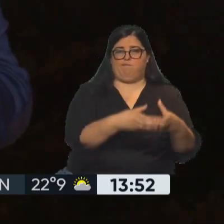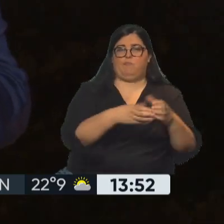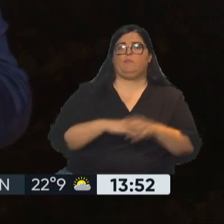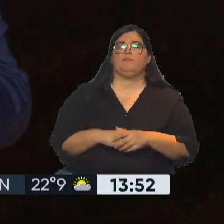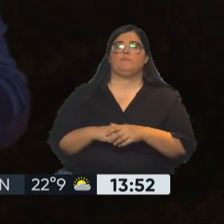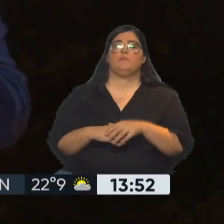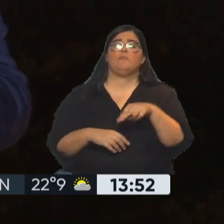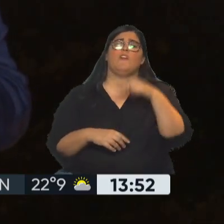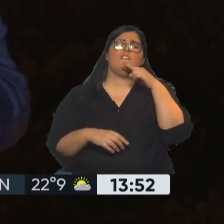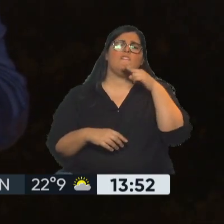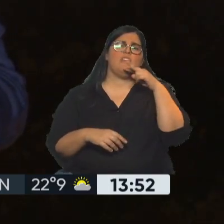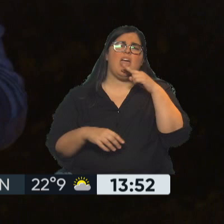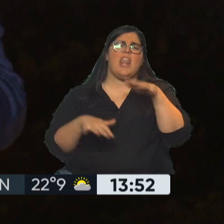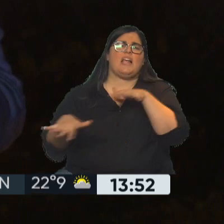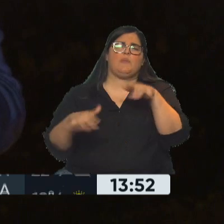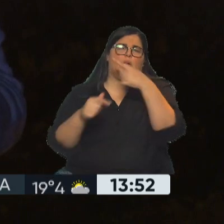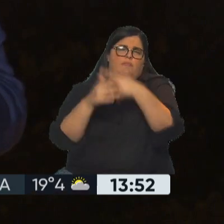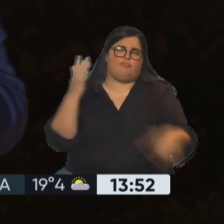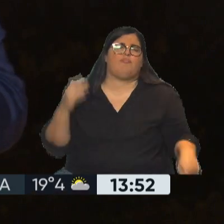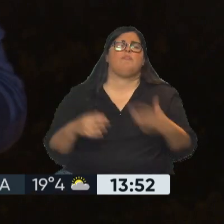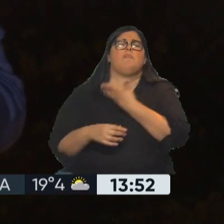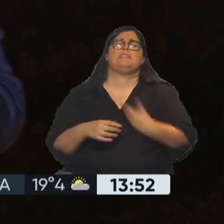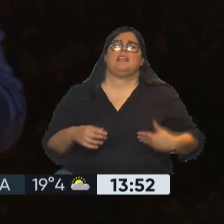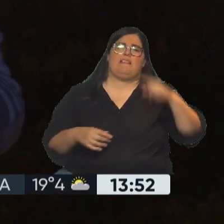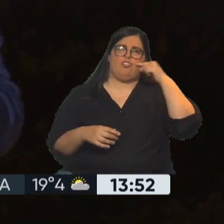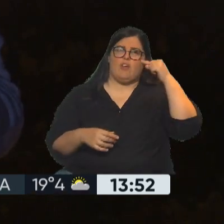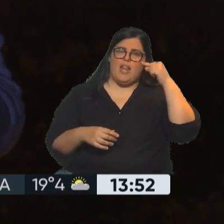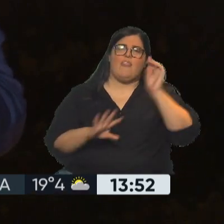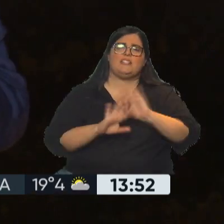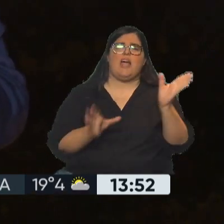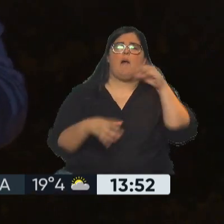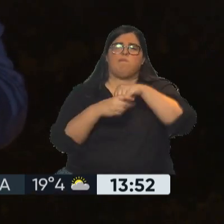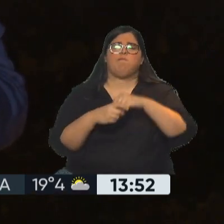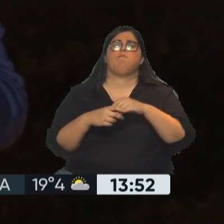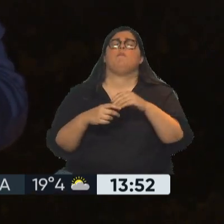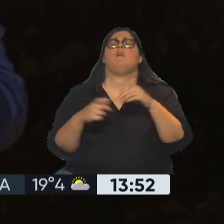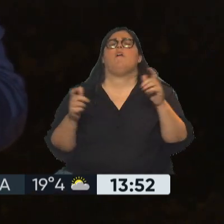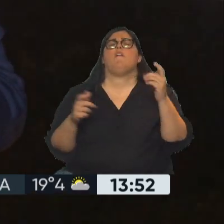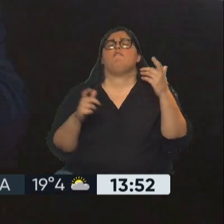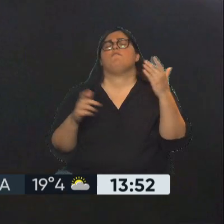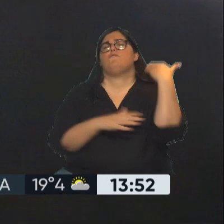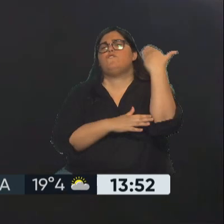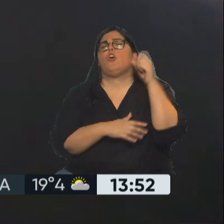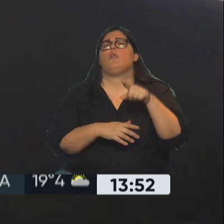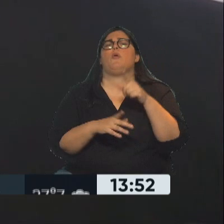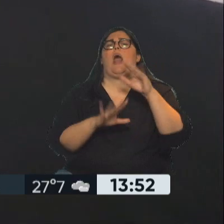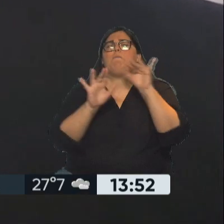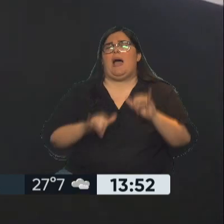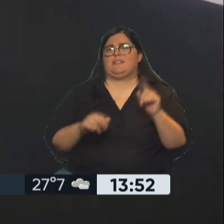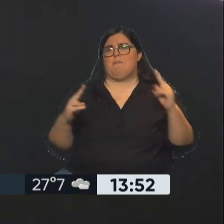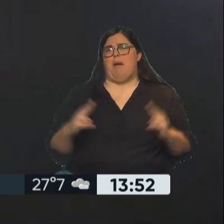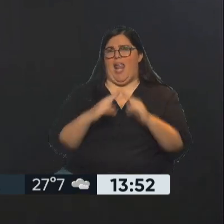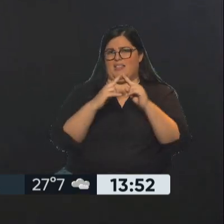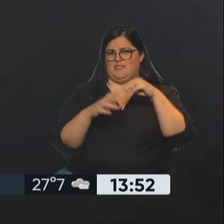en un viernes cargado de actividades el presidente Alberto Fernández participó del foro por la paz en París allí